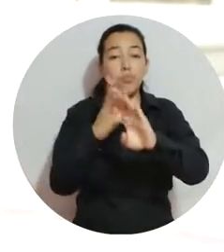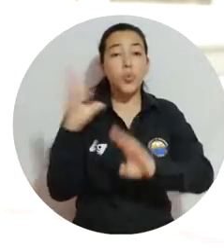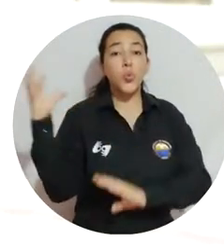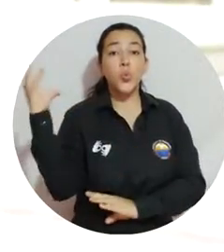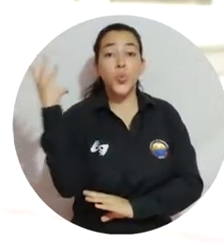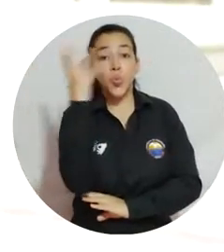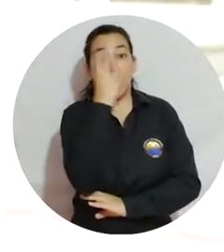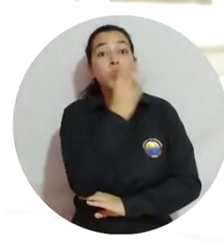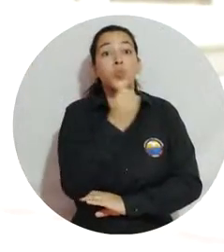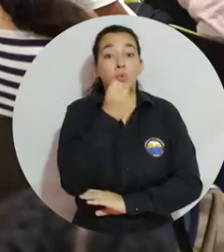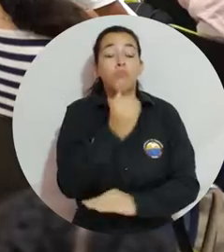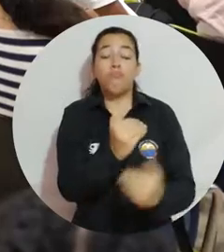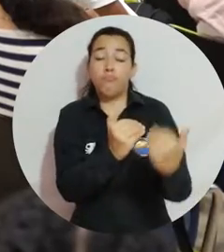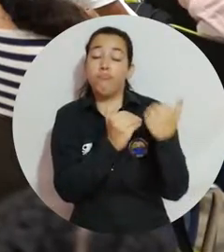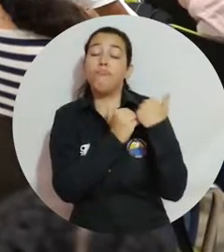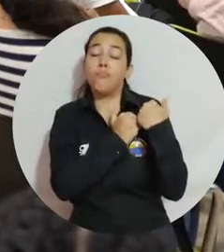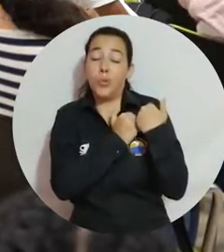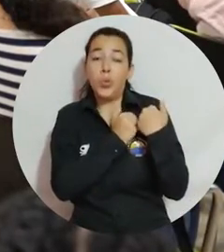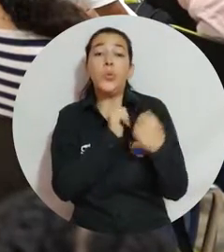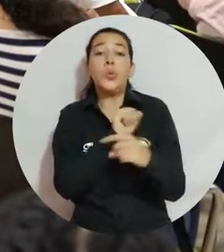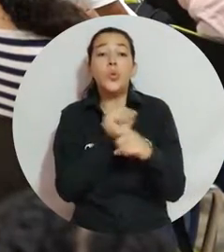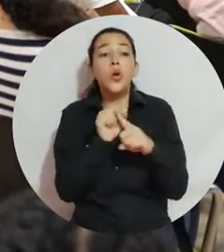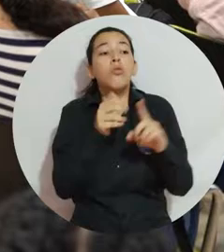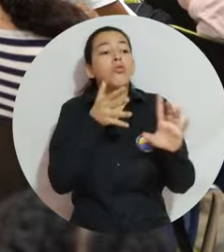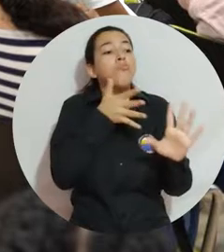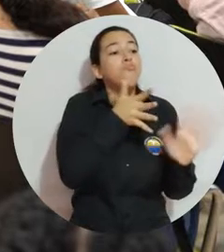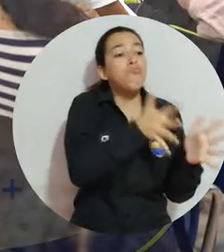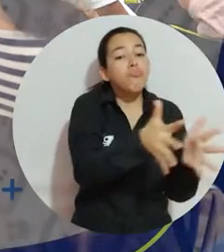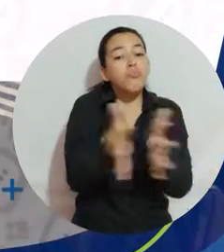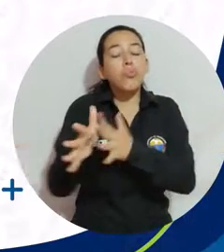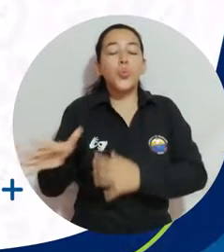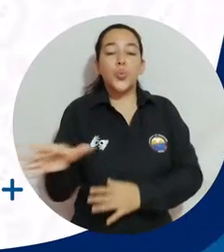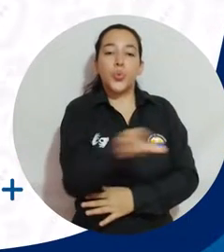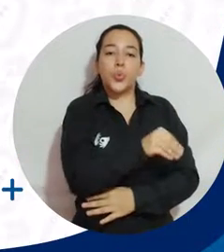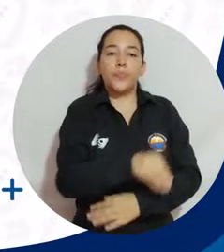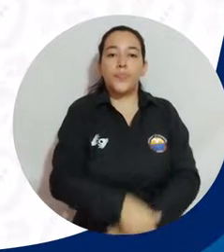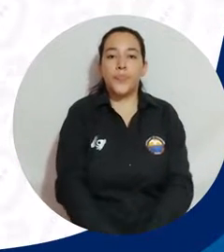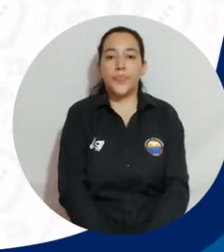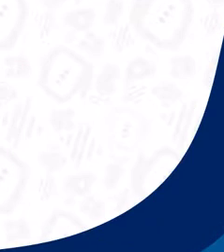es muy hermosa y que tenemos una responsabilidad social de seguir enseñándole a la